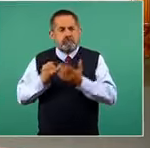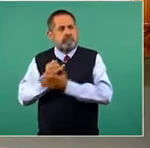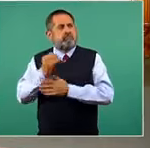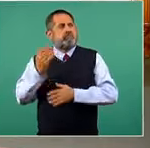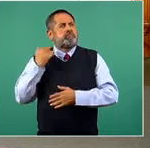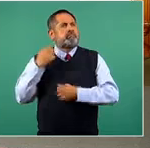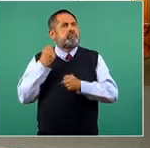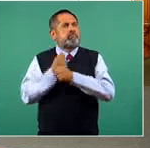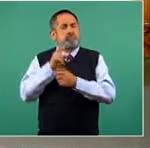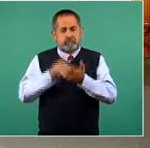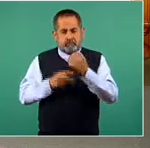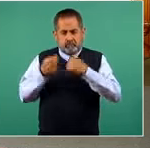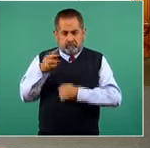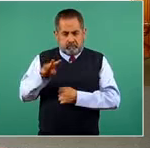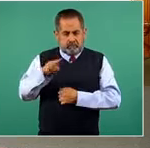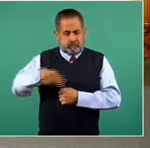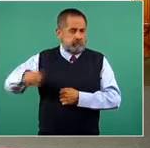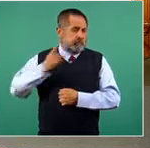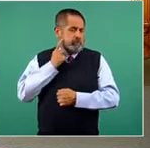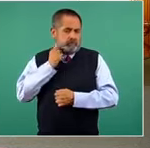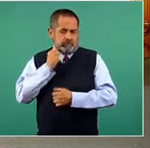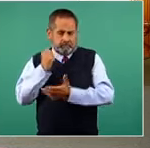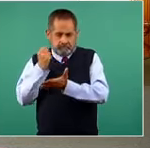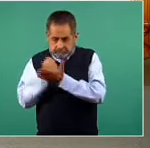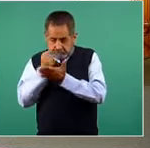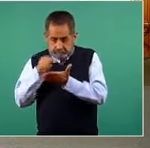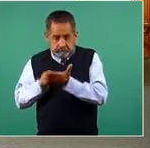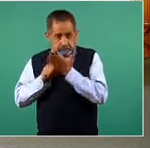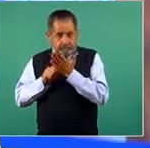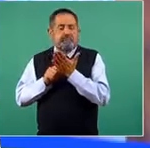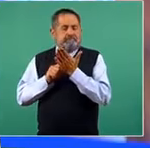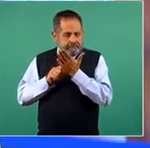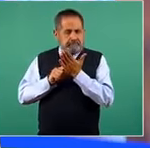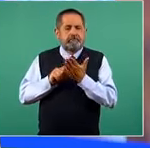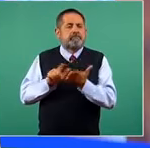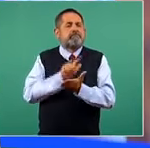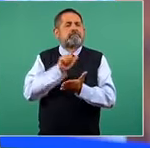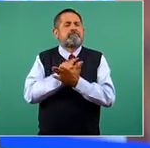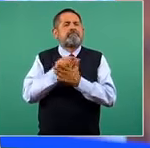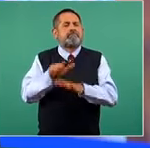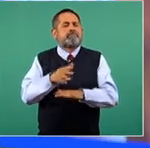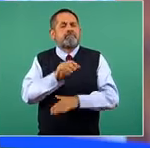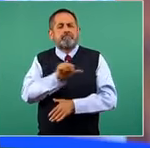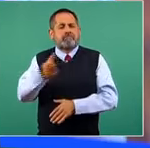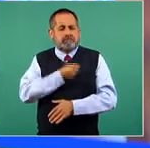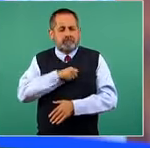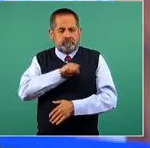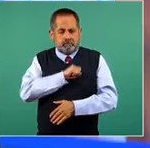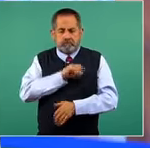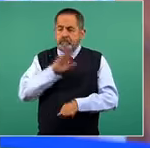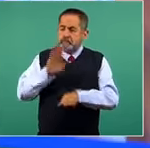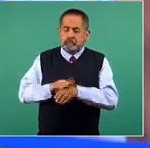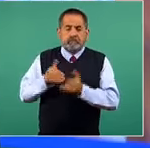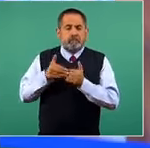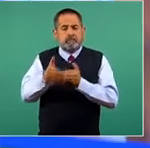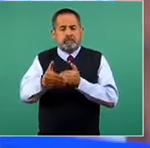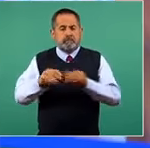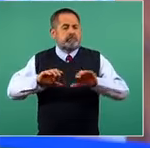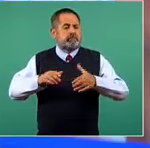de 2019, que permitió la reforma a la Ley General de Salud, que extinguió el